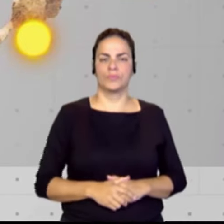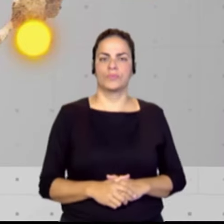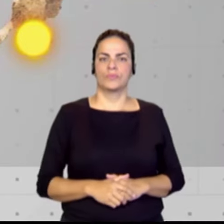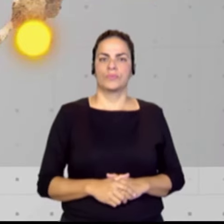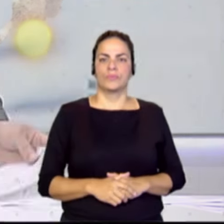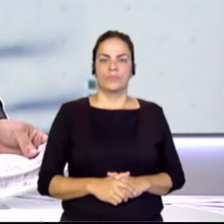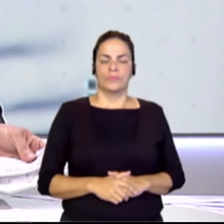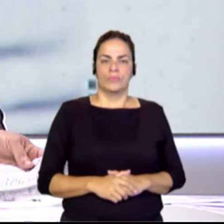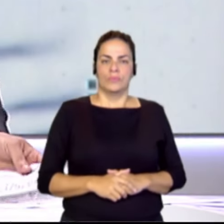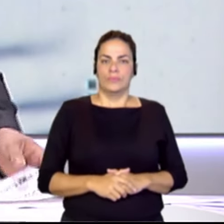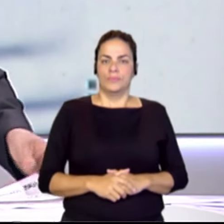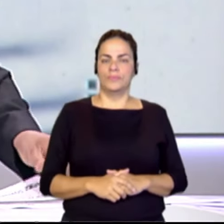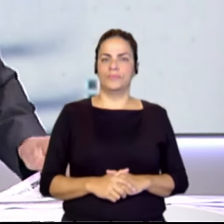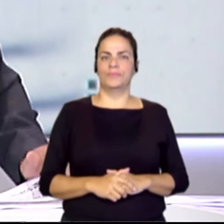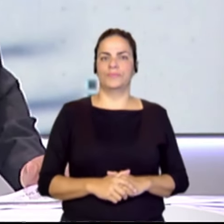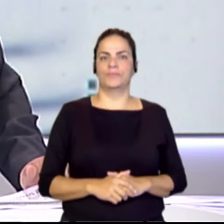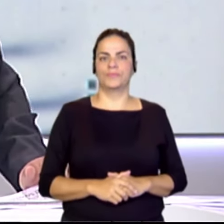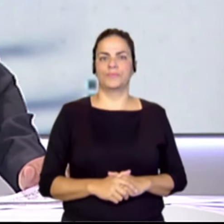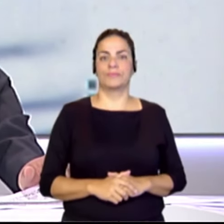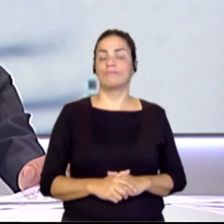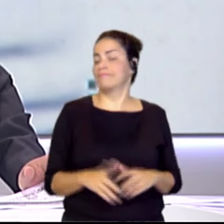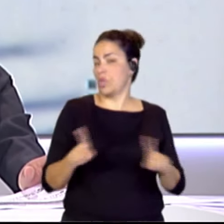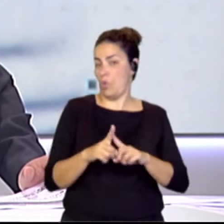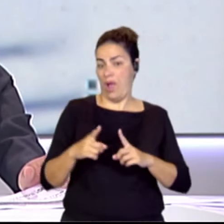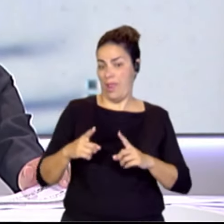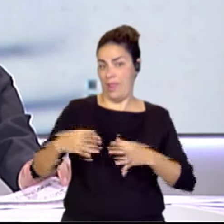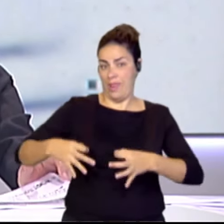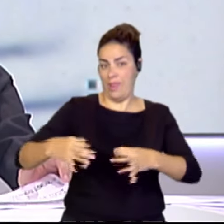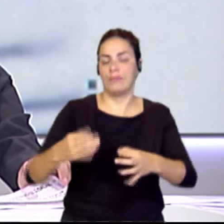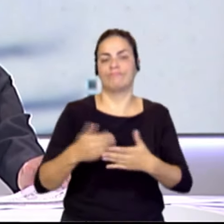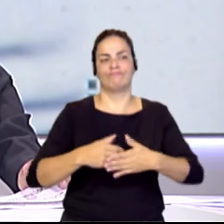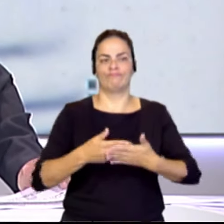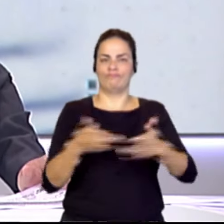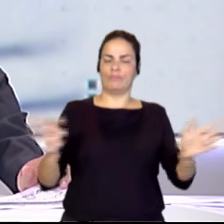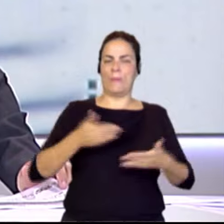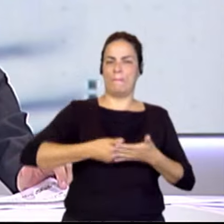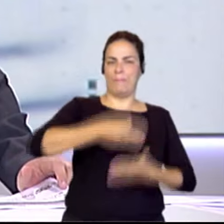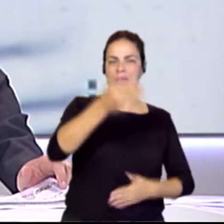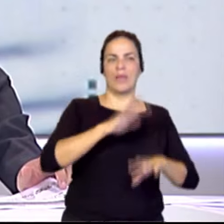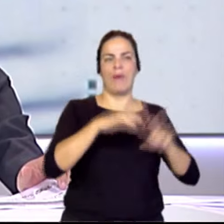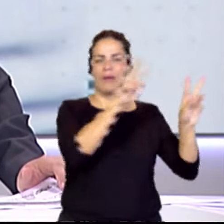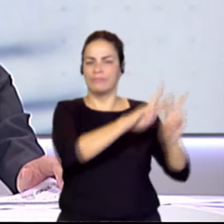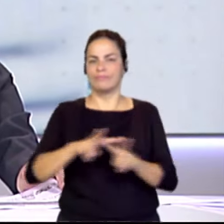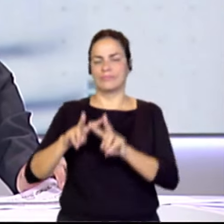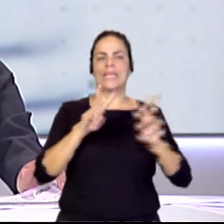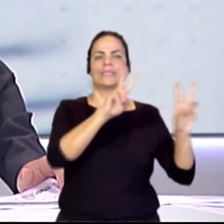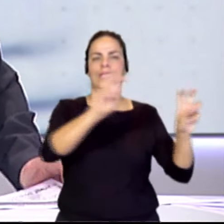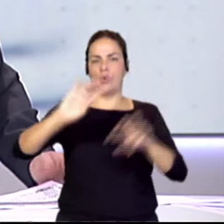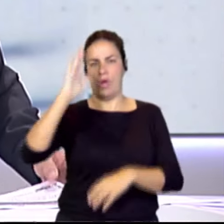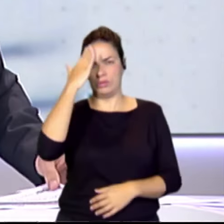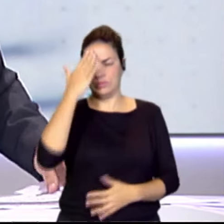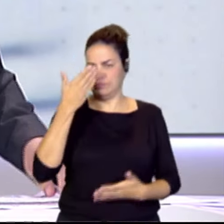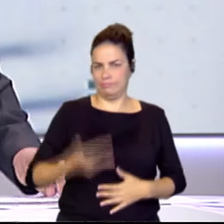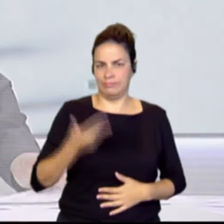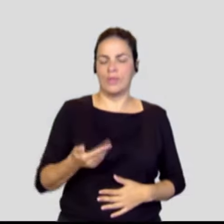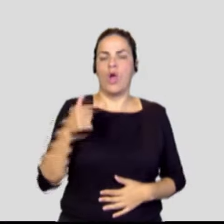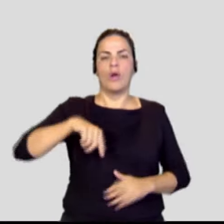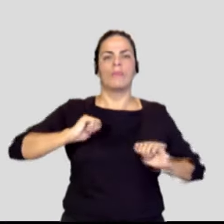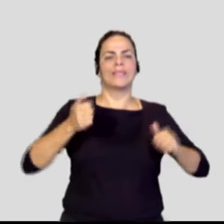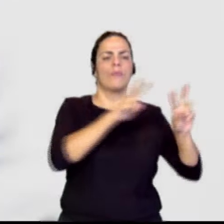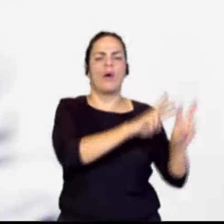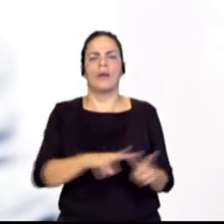altura y abrimos como todas las mañanas nuestro kiosco de prensa para repasar los principales titulares hoy comenzamos ese repaso